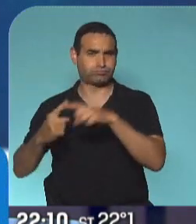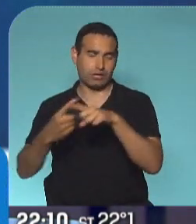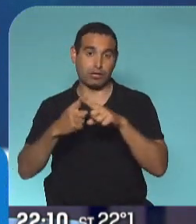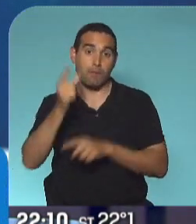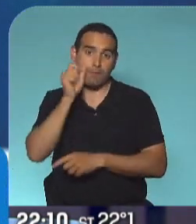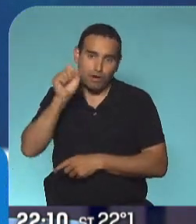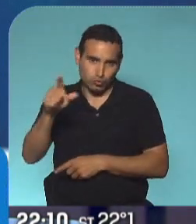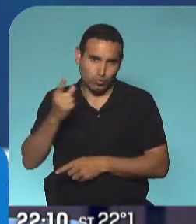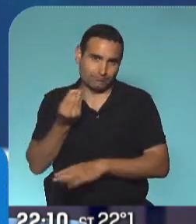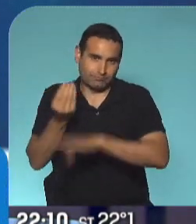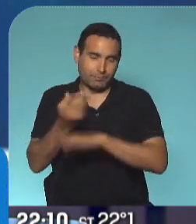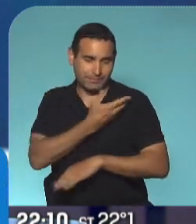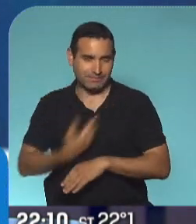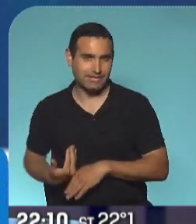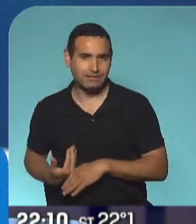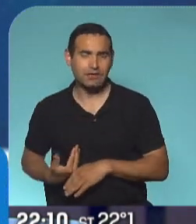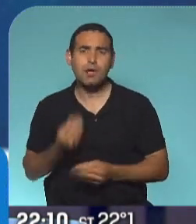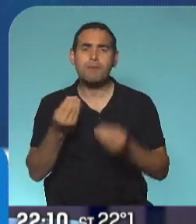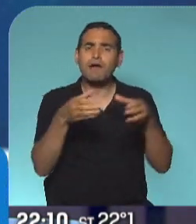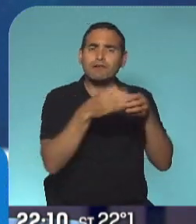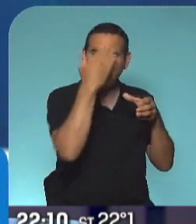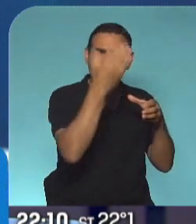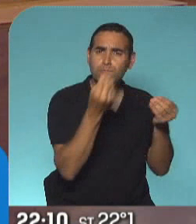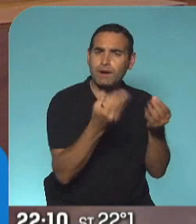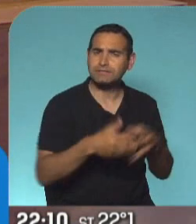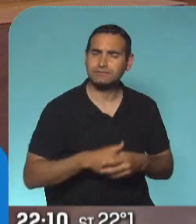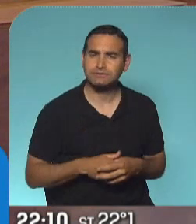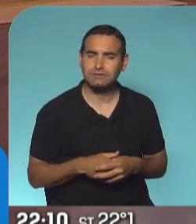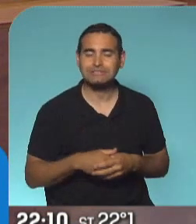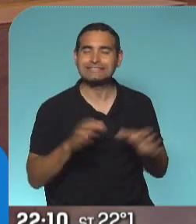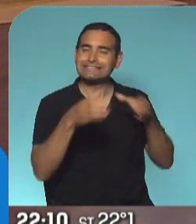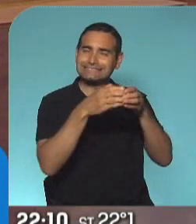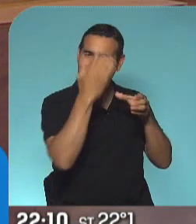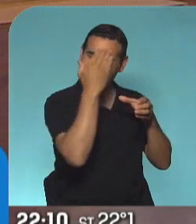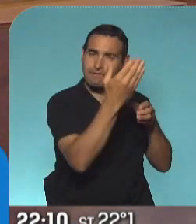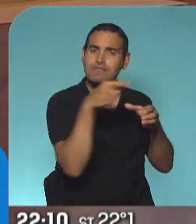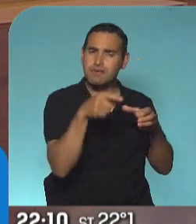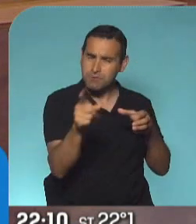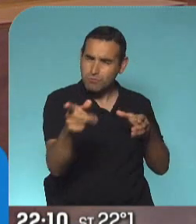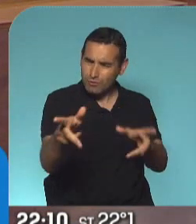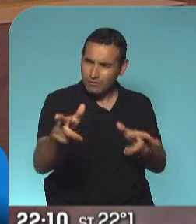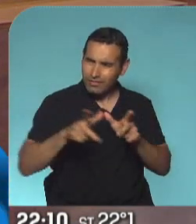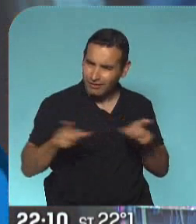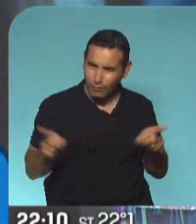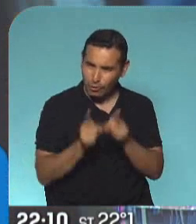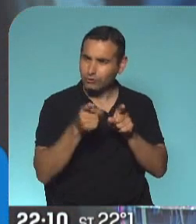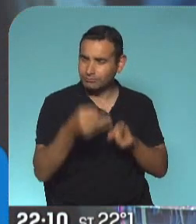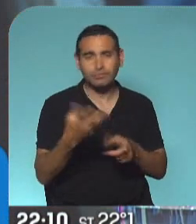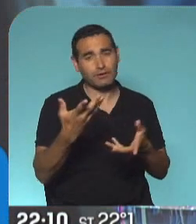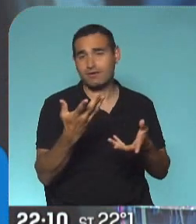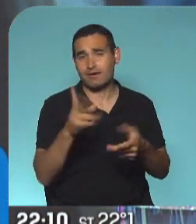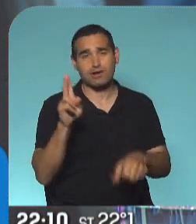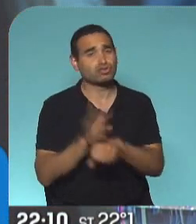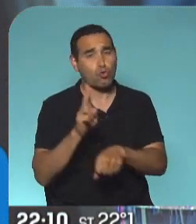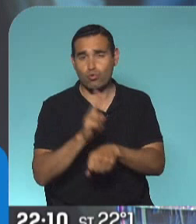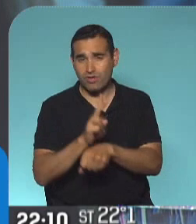fue presidente. ¿Qué pasa con el Frente Amplio, Raúl? El Frente Amplio, resumías bien al principio, decías el tema de la inseguridad pública y